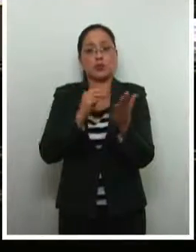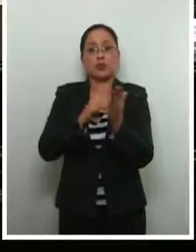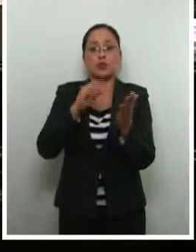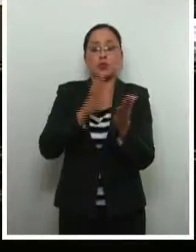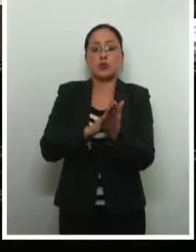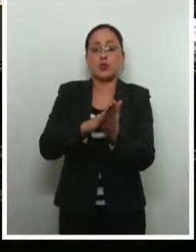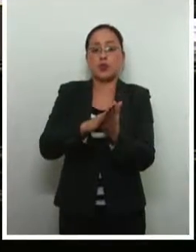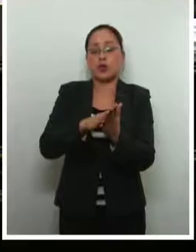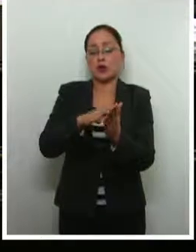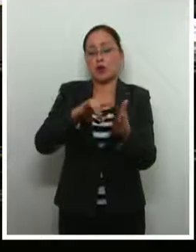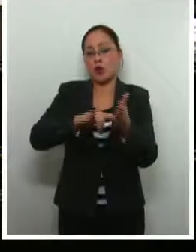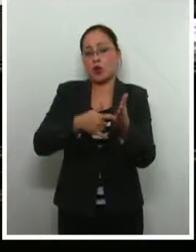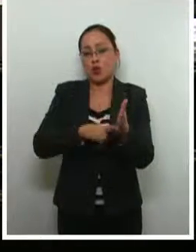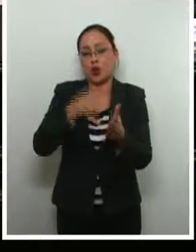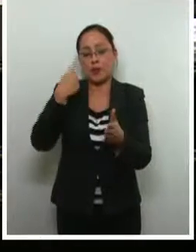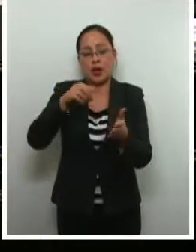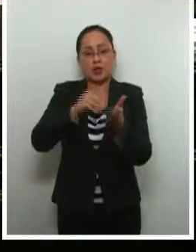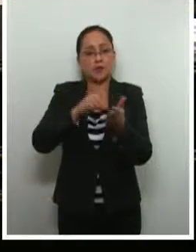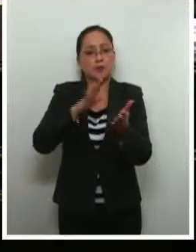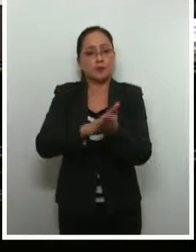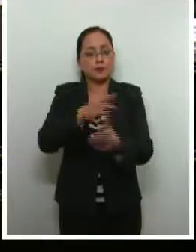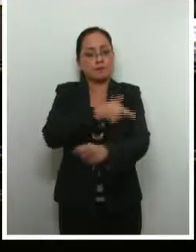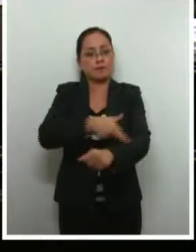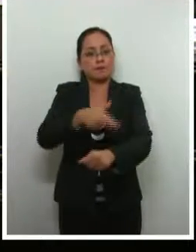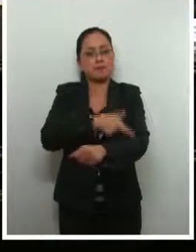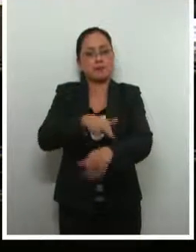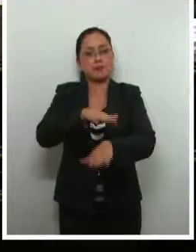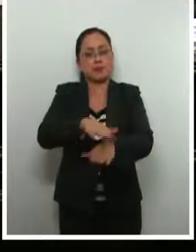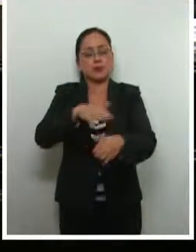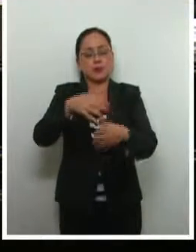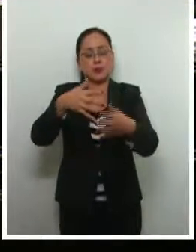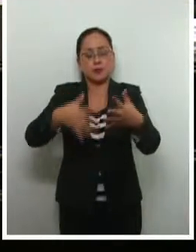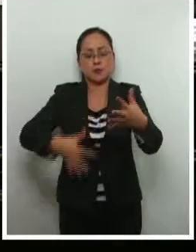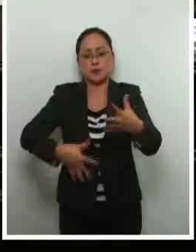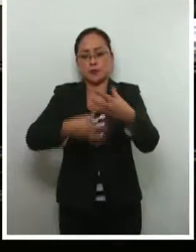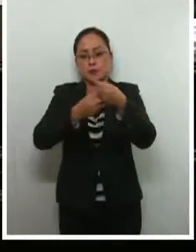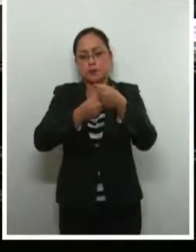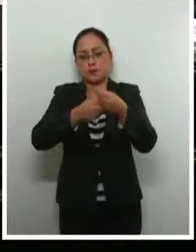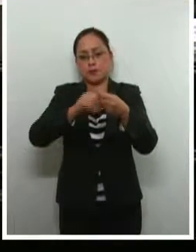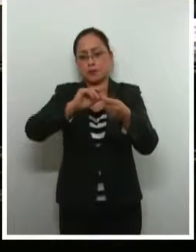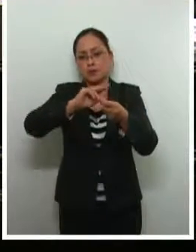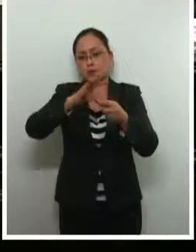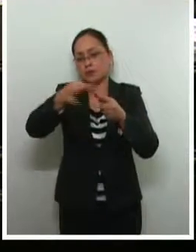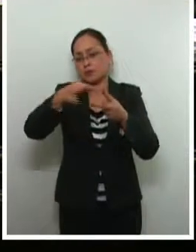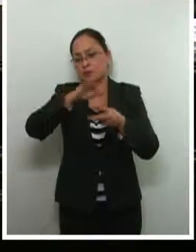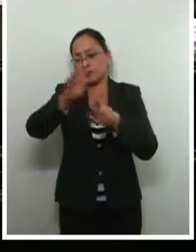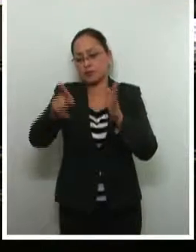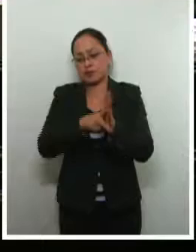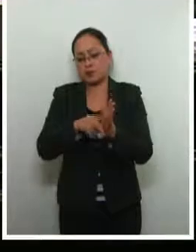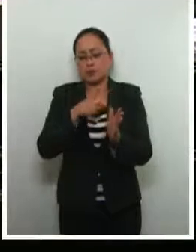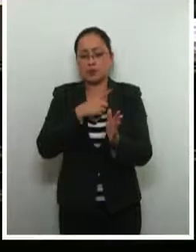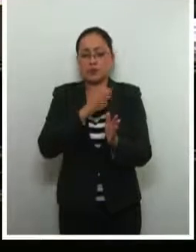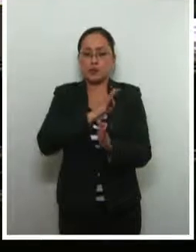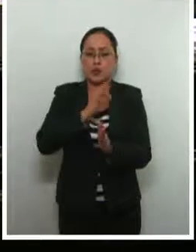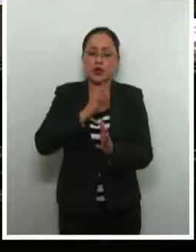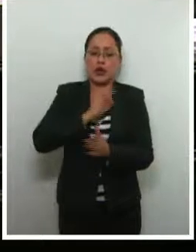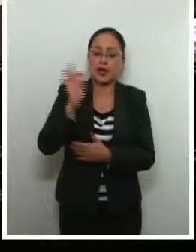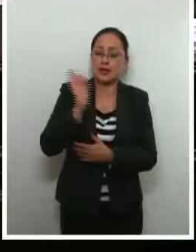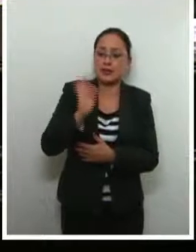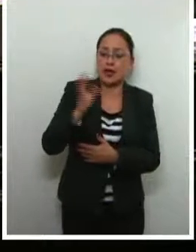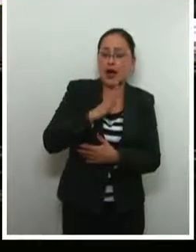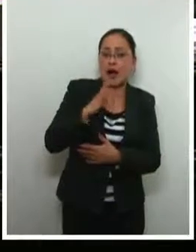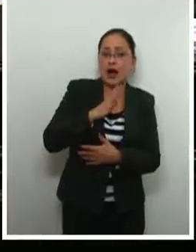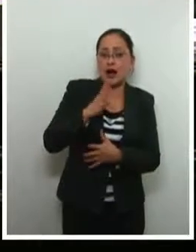para desahogar las reservas y presentarlas, primero en el caso de lo que exista